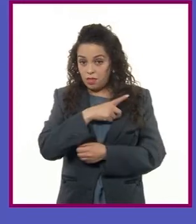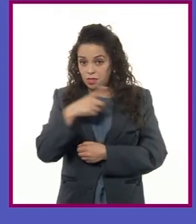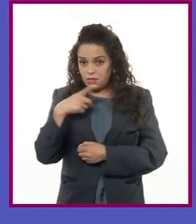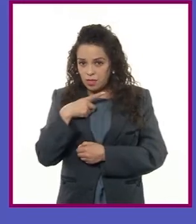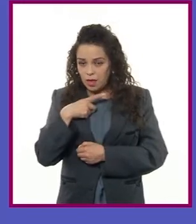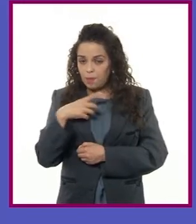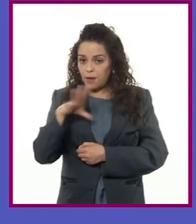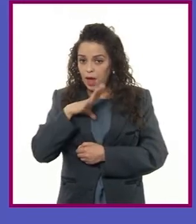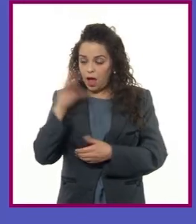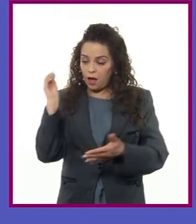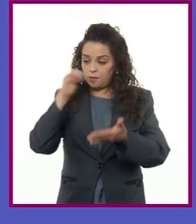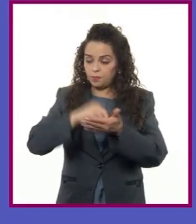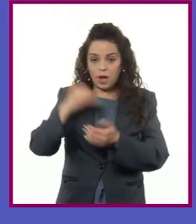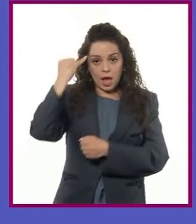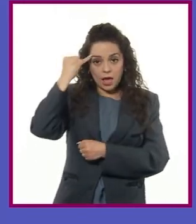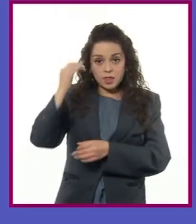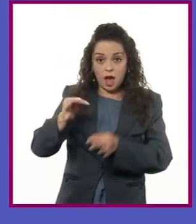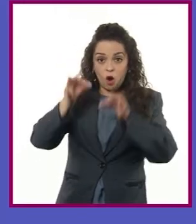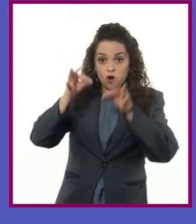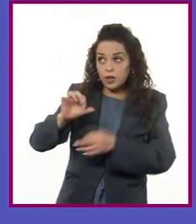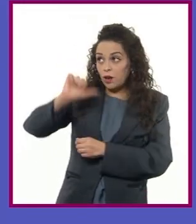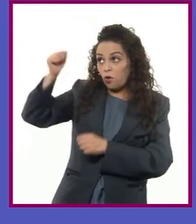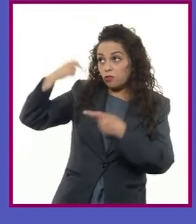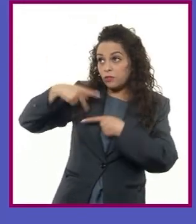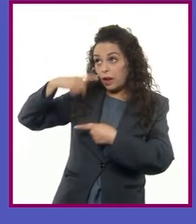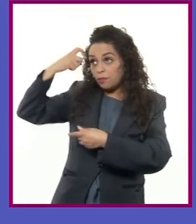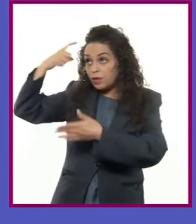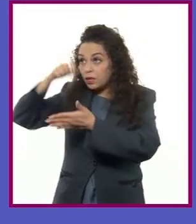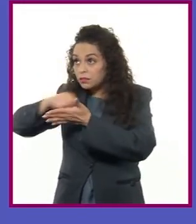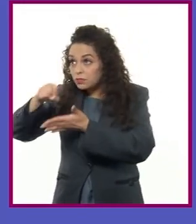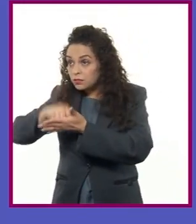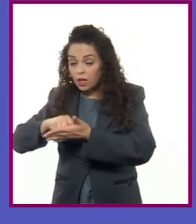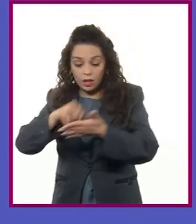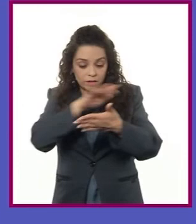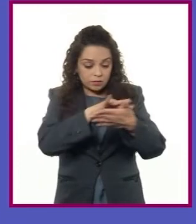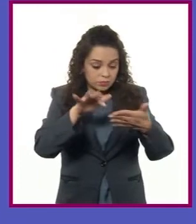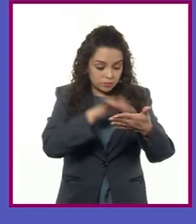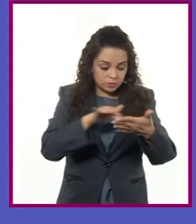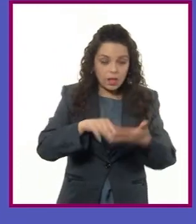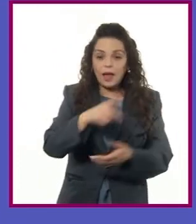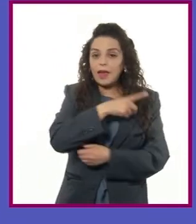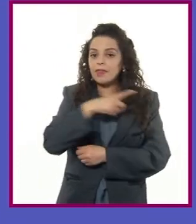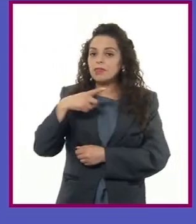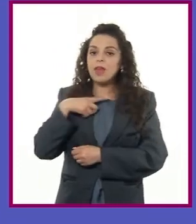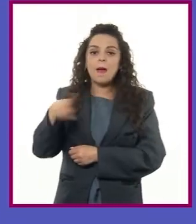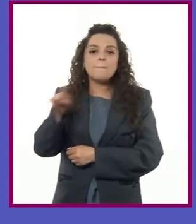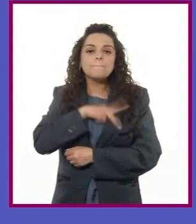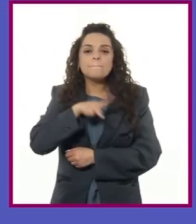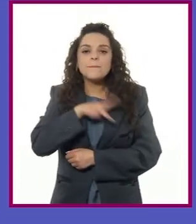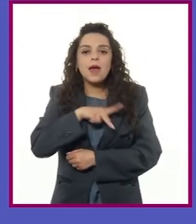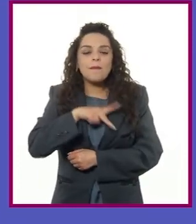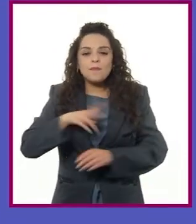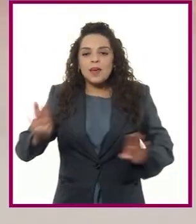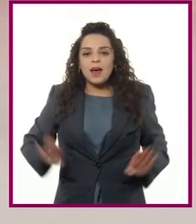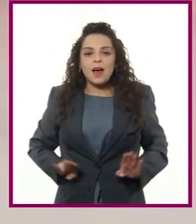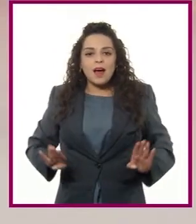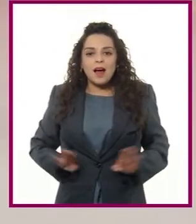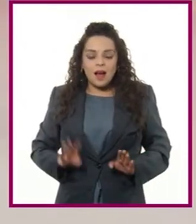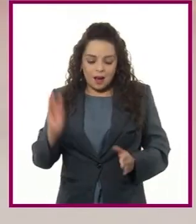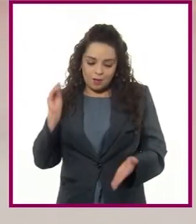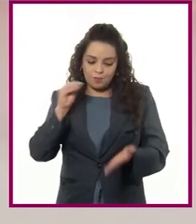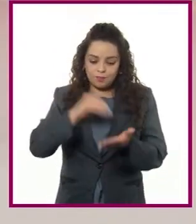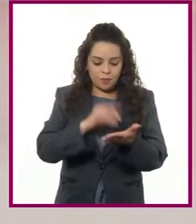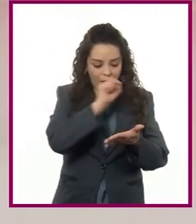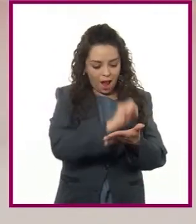idea original de alguien más, la redacción debe tener nuestro sello particular de escritura.